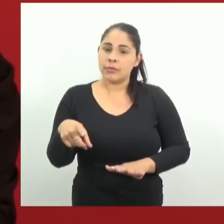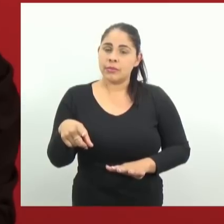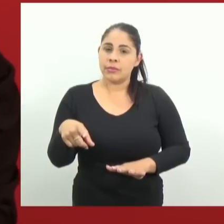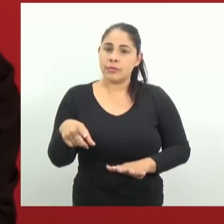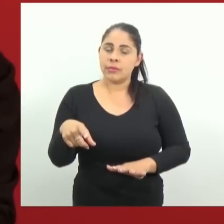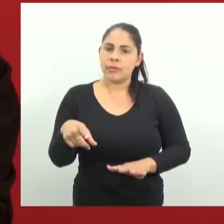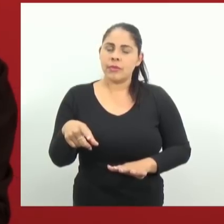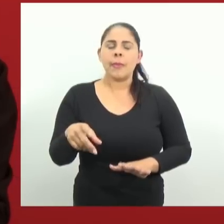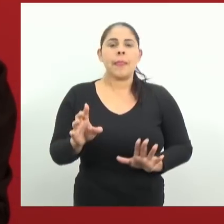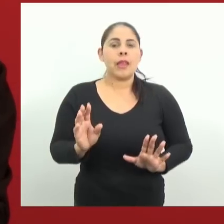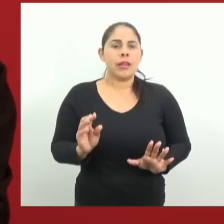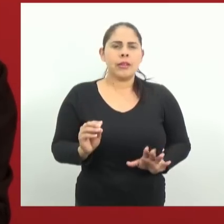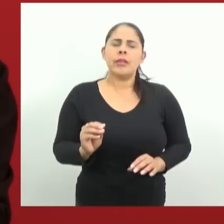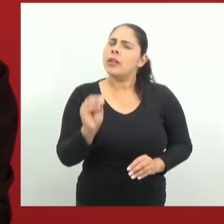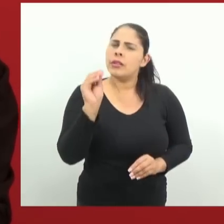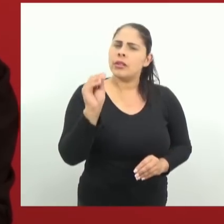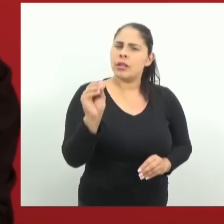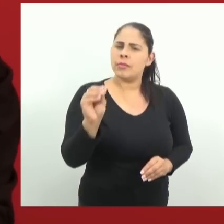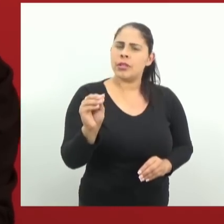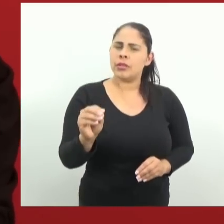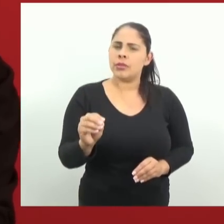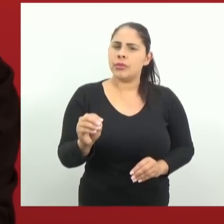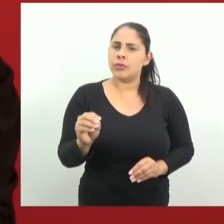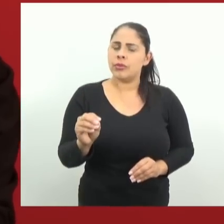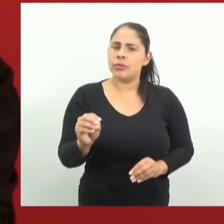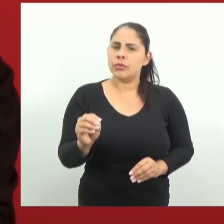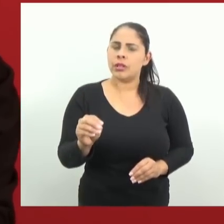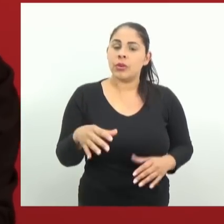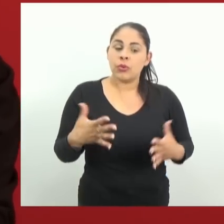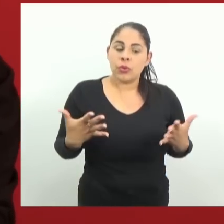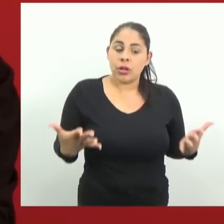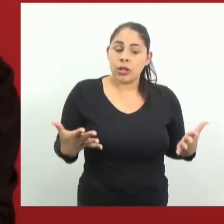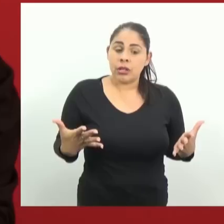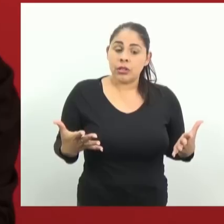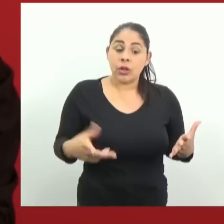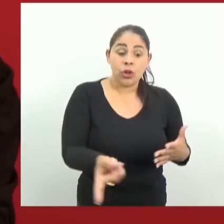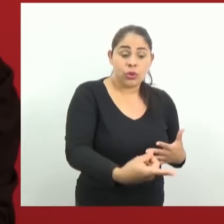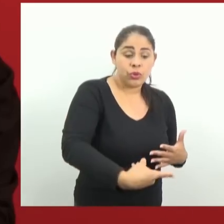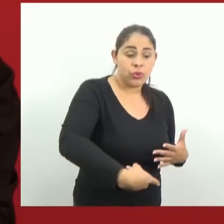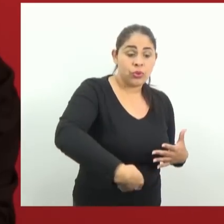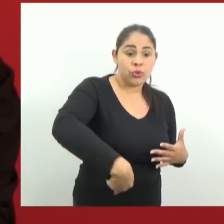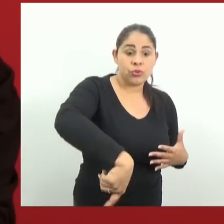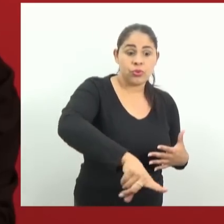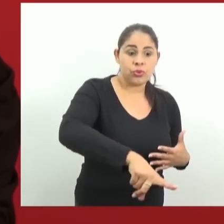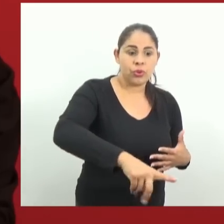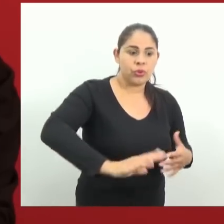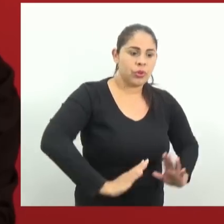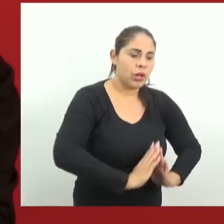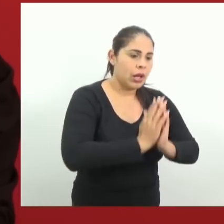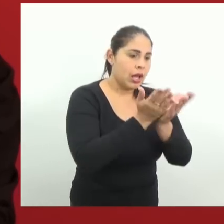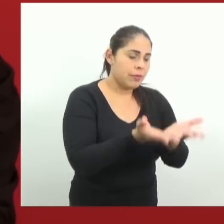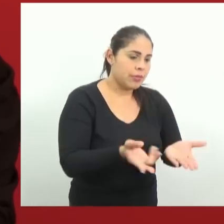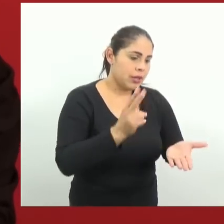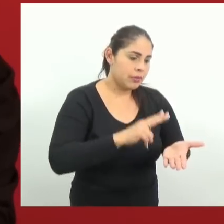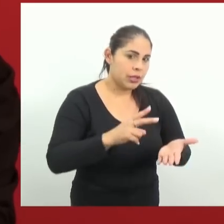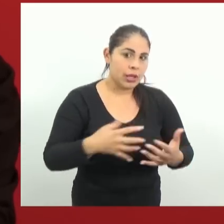La pregunta es, ¿por qué tenemos tantas luchas para leer la Biblia? ¿Por